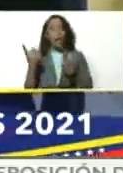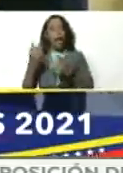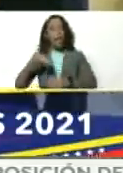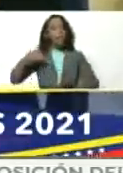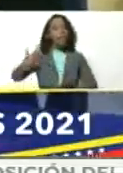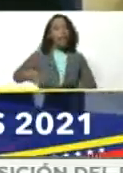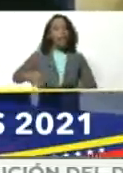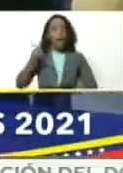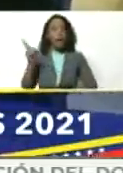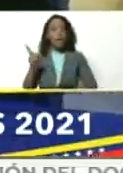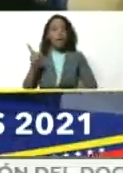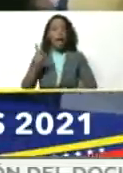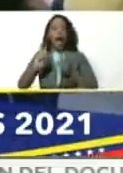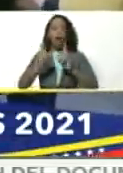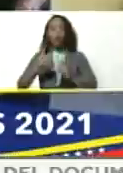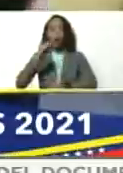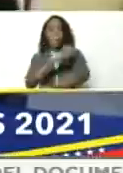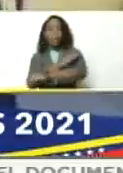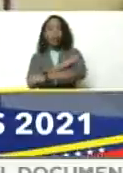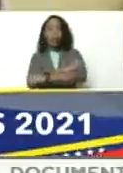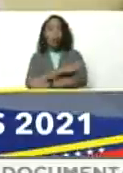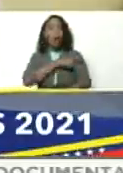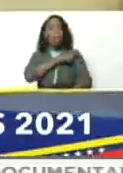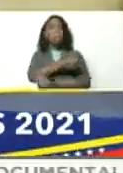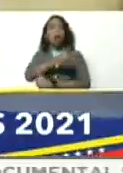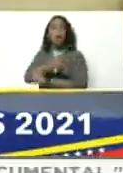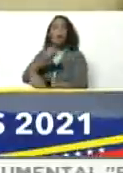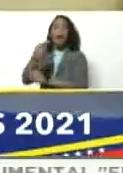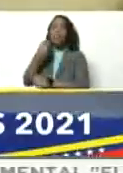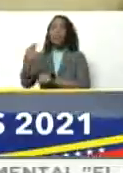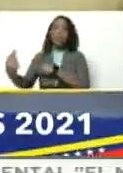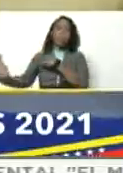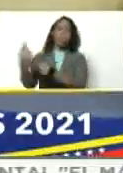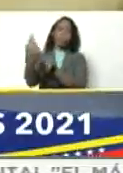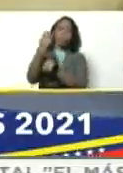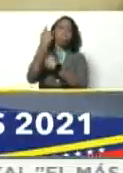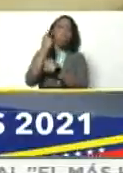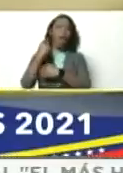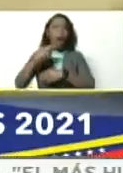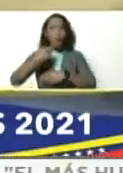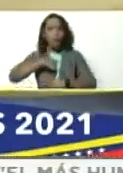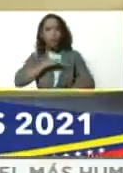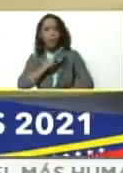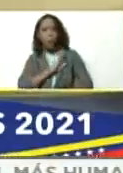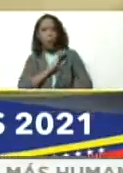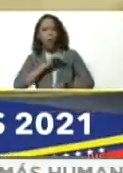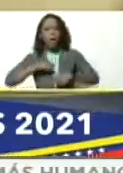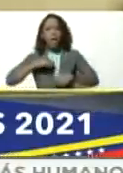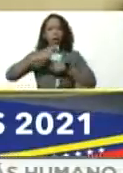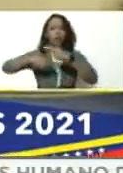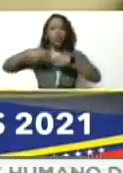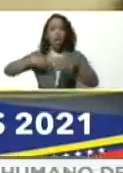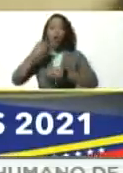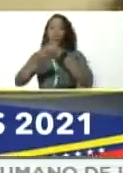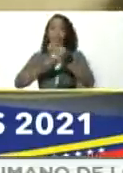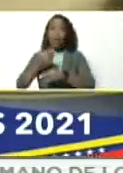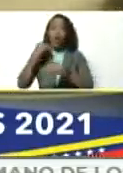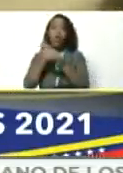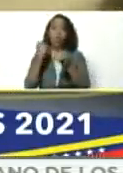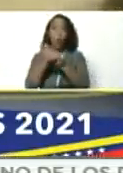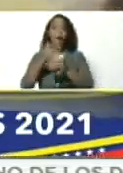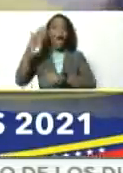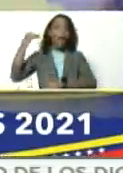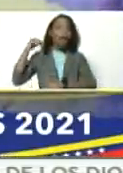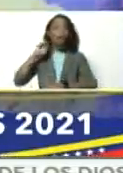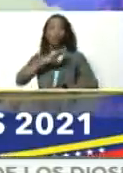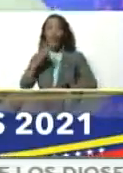La derecha acusa de dictadura a nuestra revolución, así lo hicieron con el comandante Chávez,